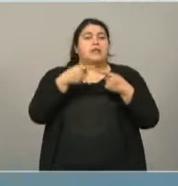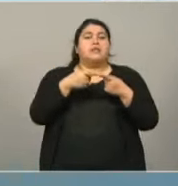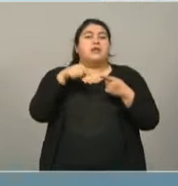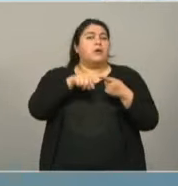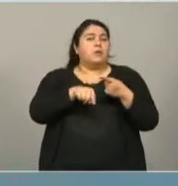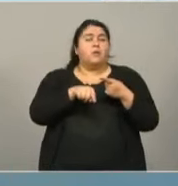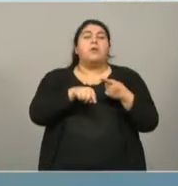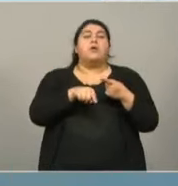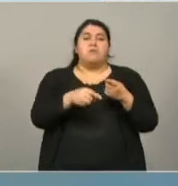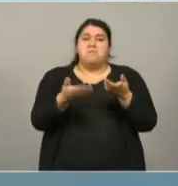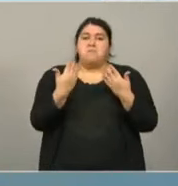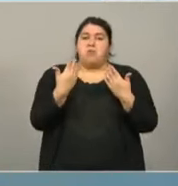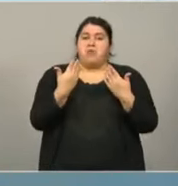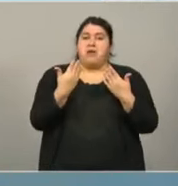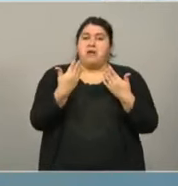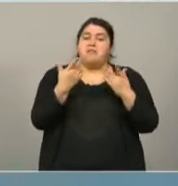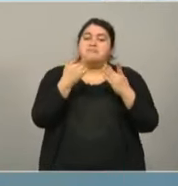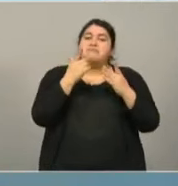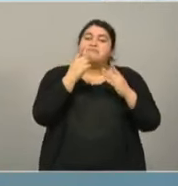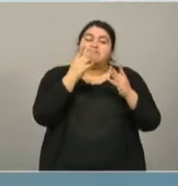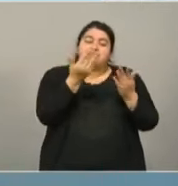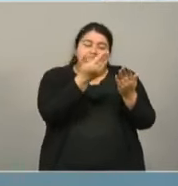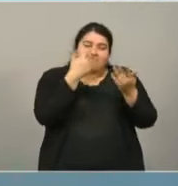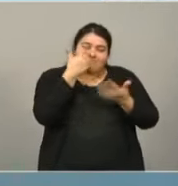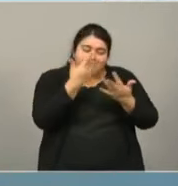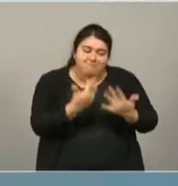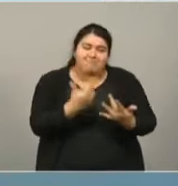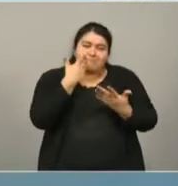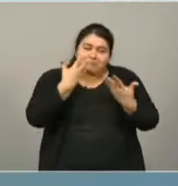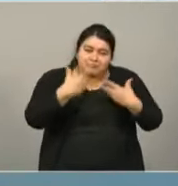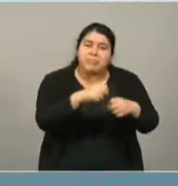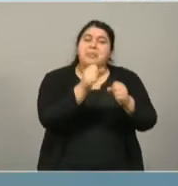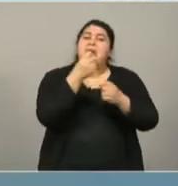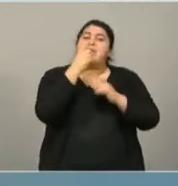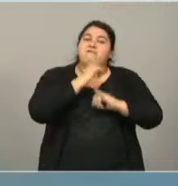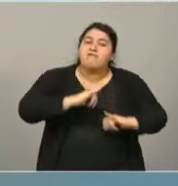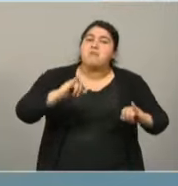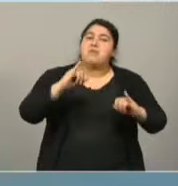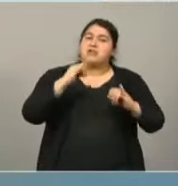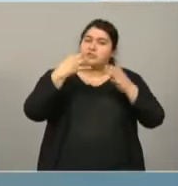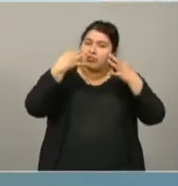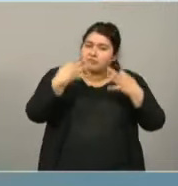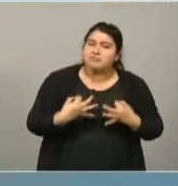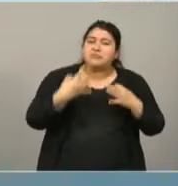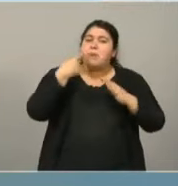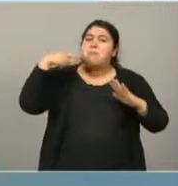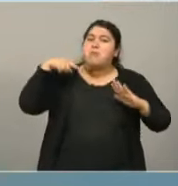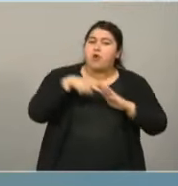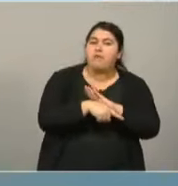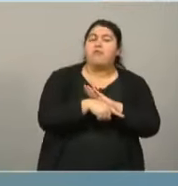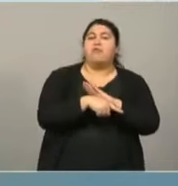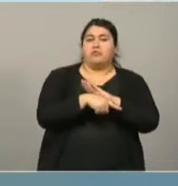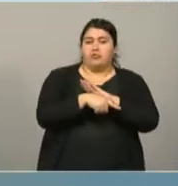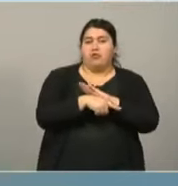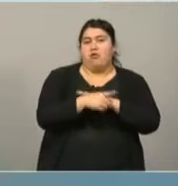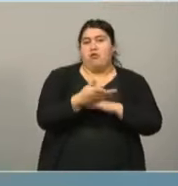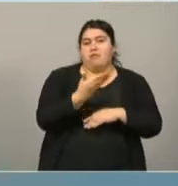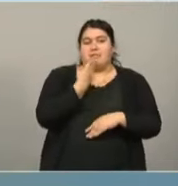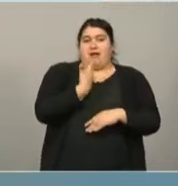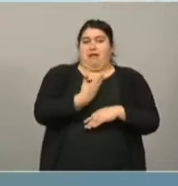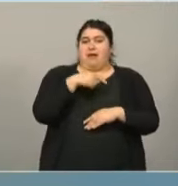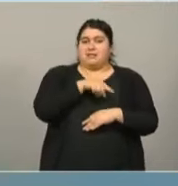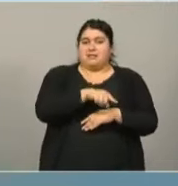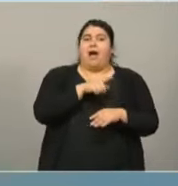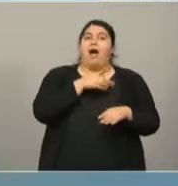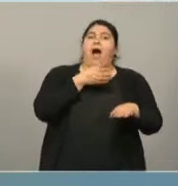eh poder tener una información eh representativa en profundidad sobre el acceso y